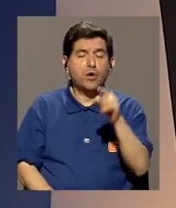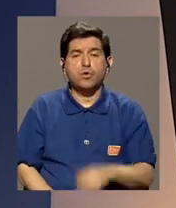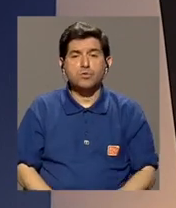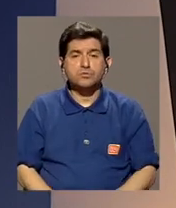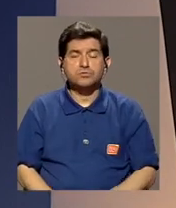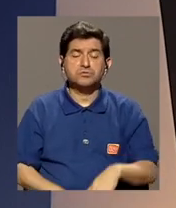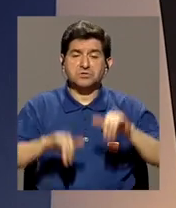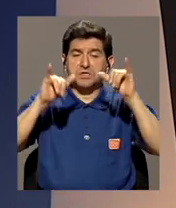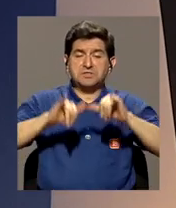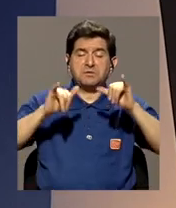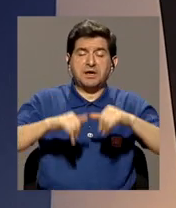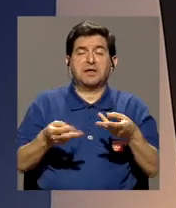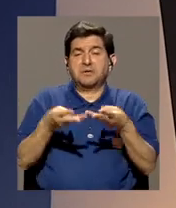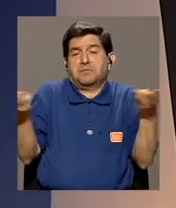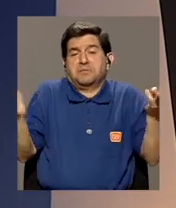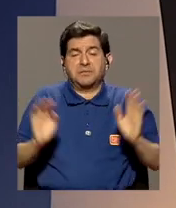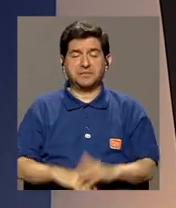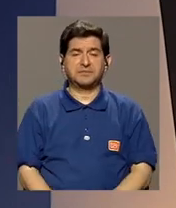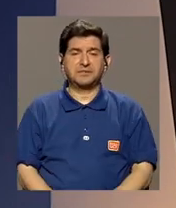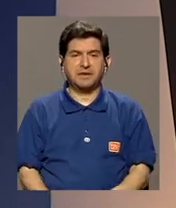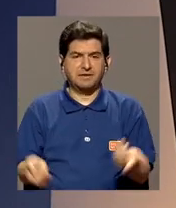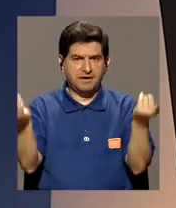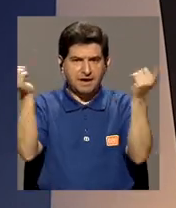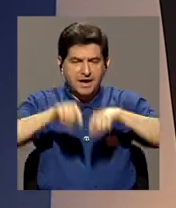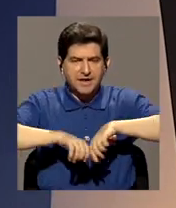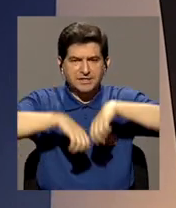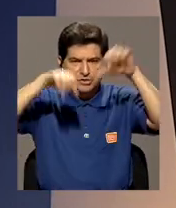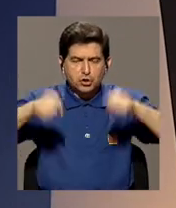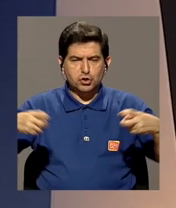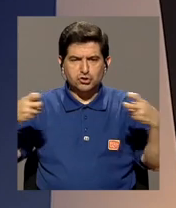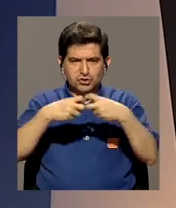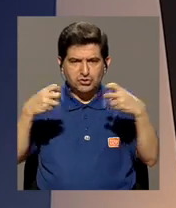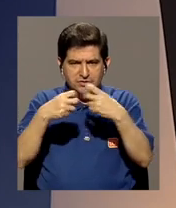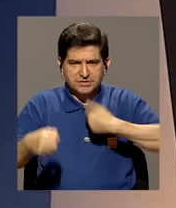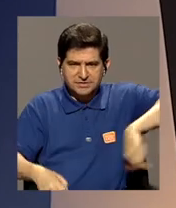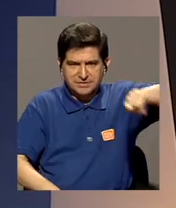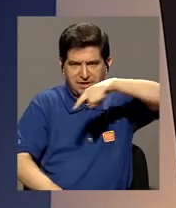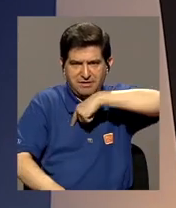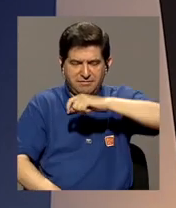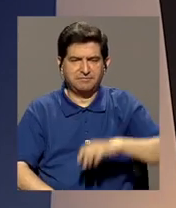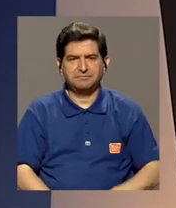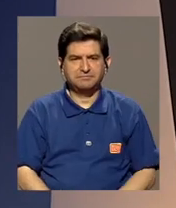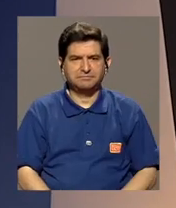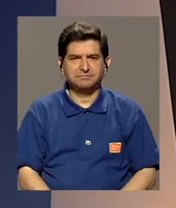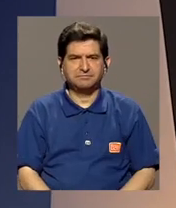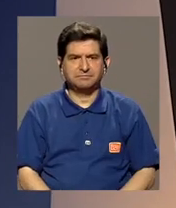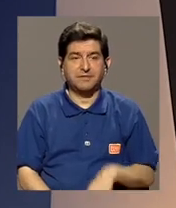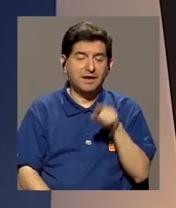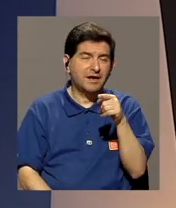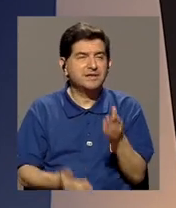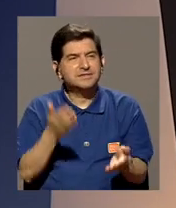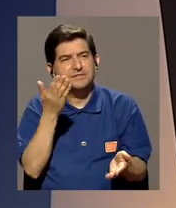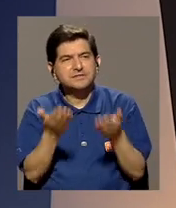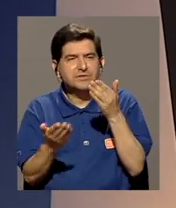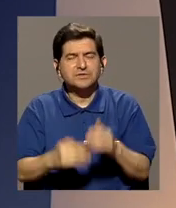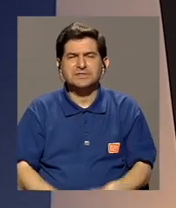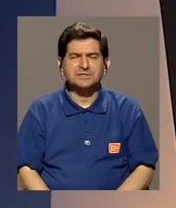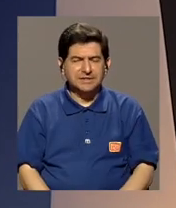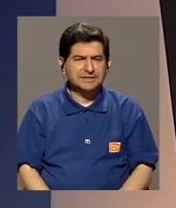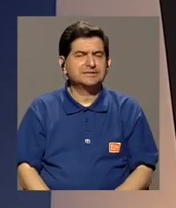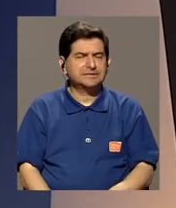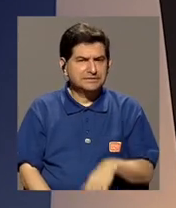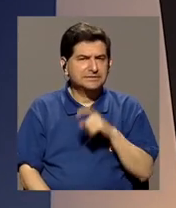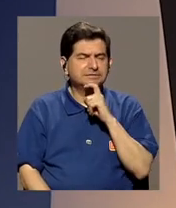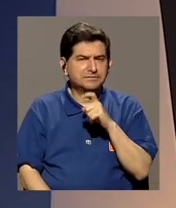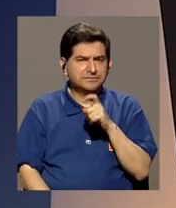se va a quedar con el inventario ahí en el caso del sistema eléctrico nuestro pues es un poco fuerte